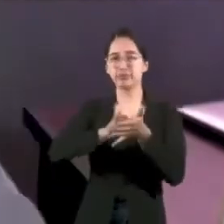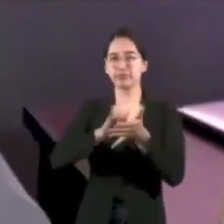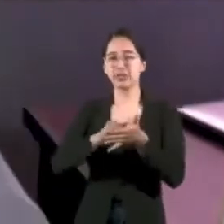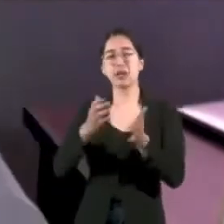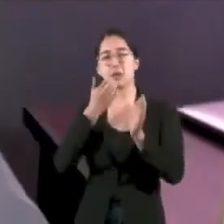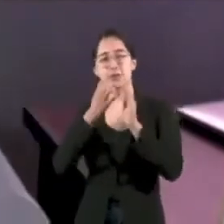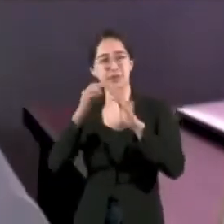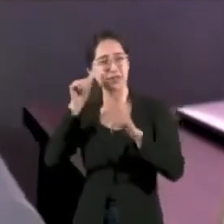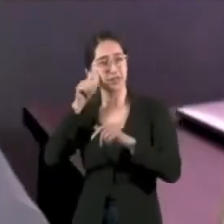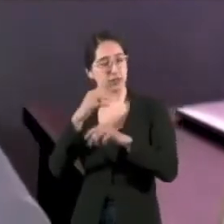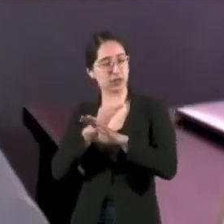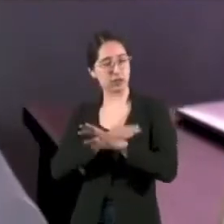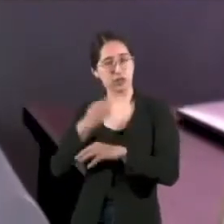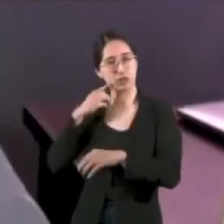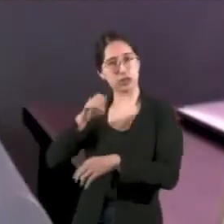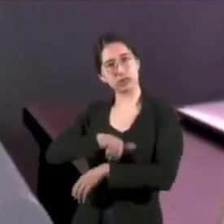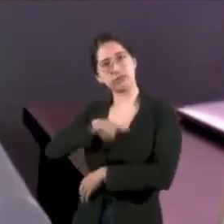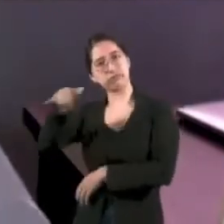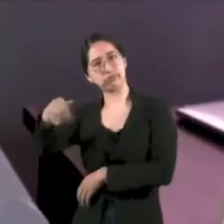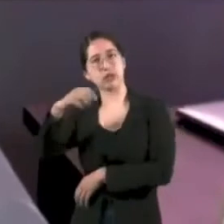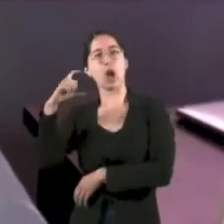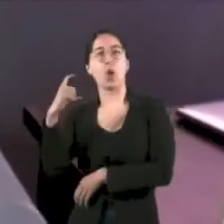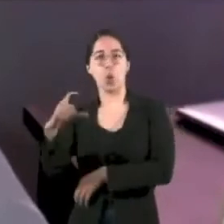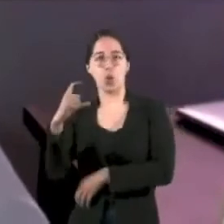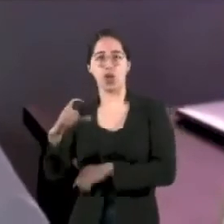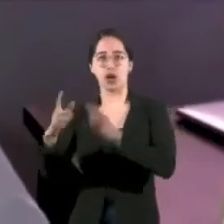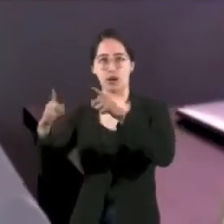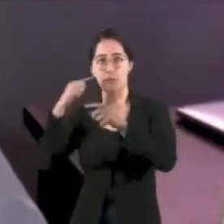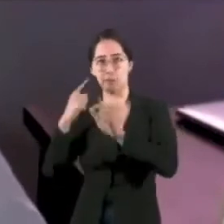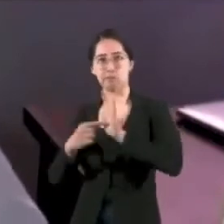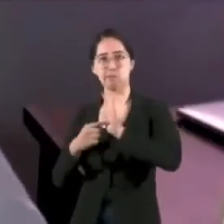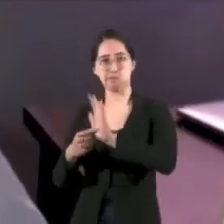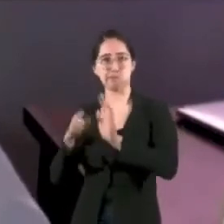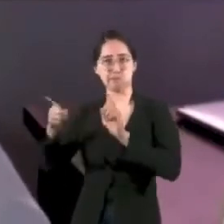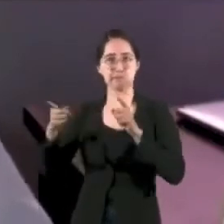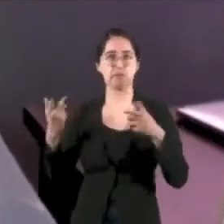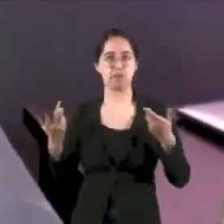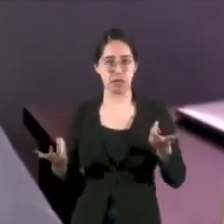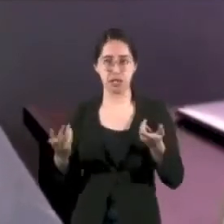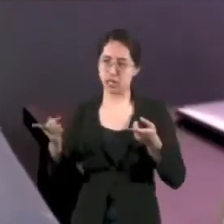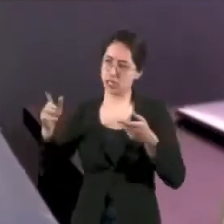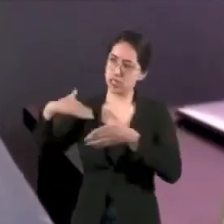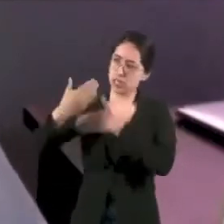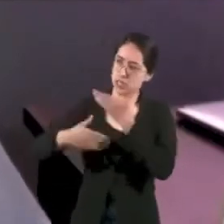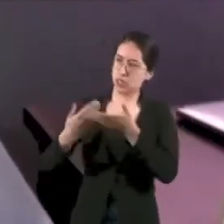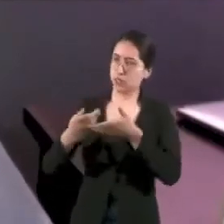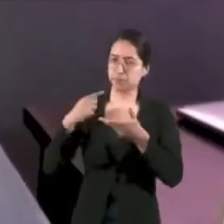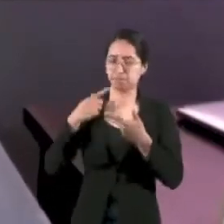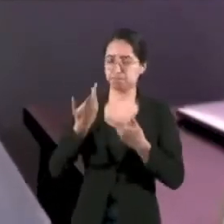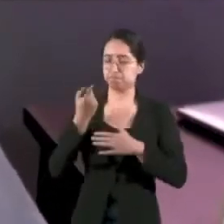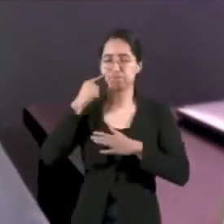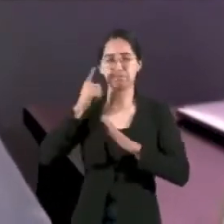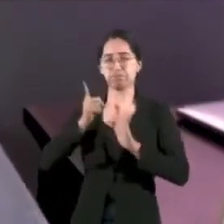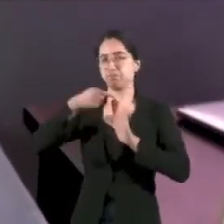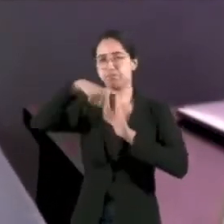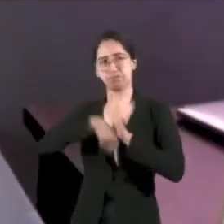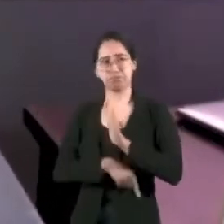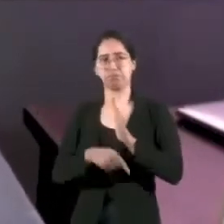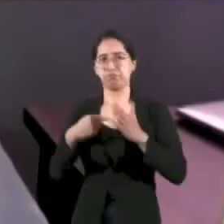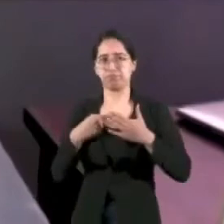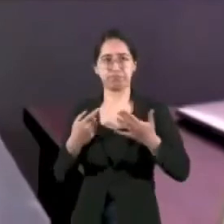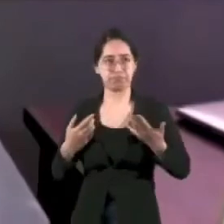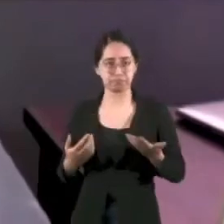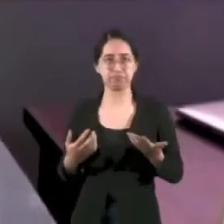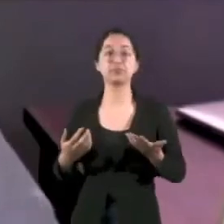estar aquí, donde vamos a hacer reconocimiento de una masacre que a mí me ha dolido profundamente, que se dio allá en la zona donde yo estaba, en el